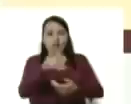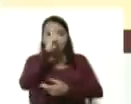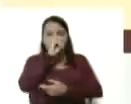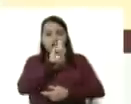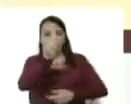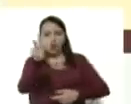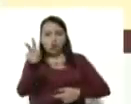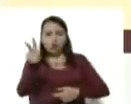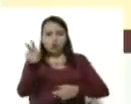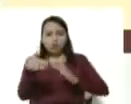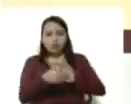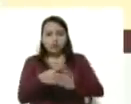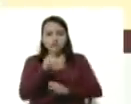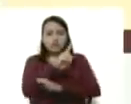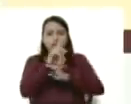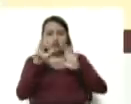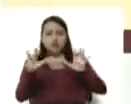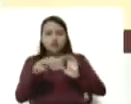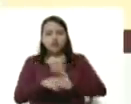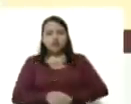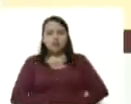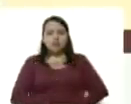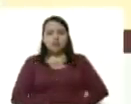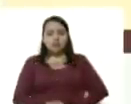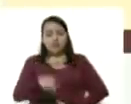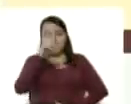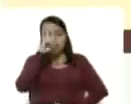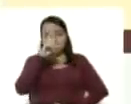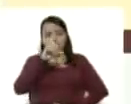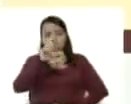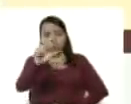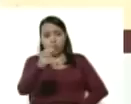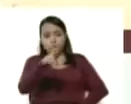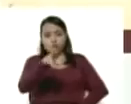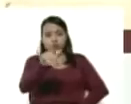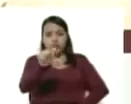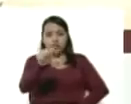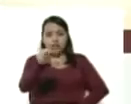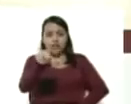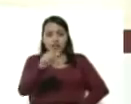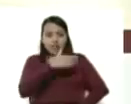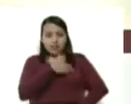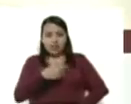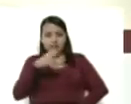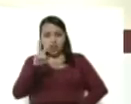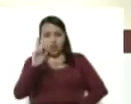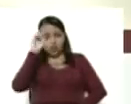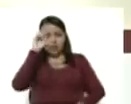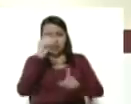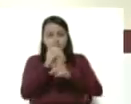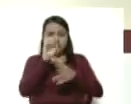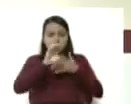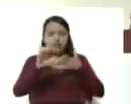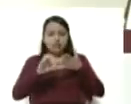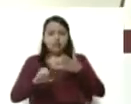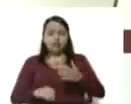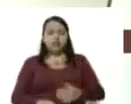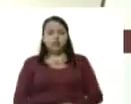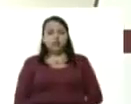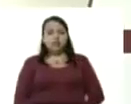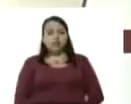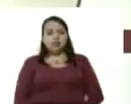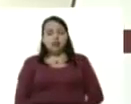Guyana de forma insólita pretende dos objetivos estratégicos